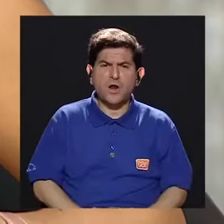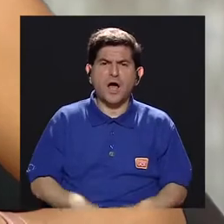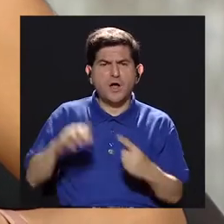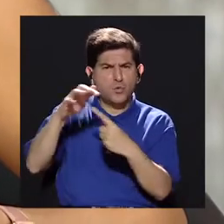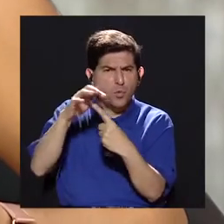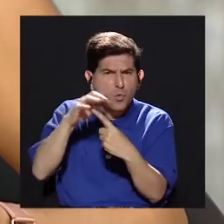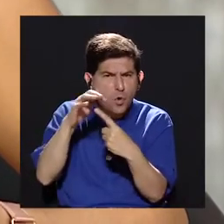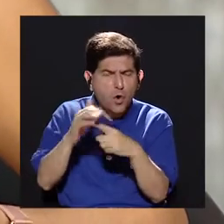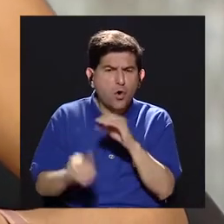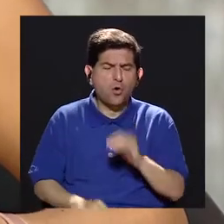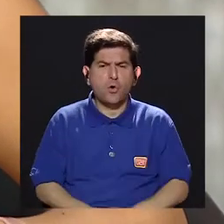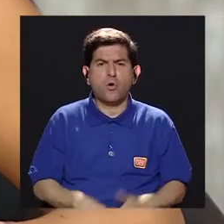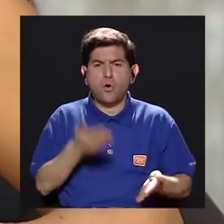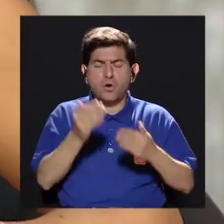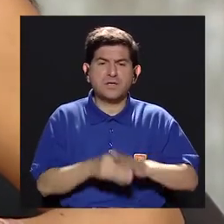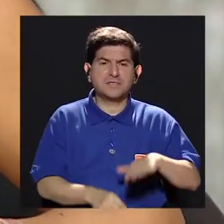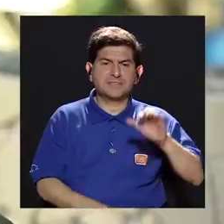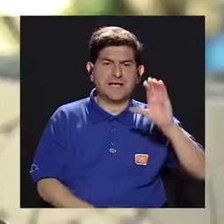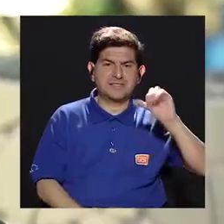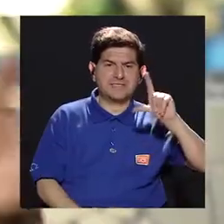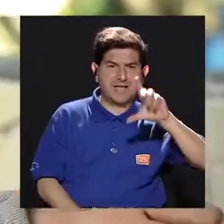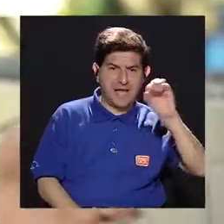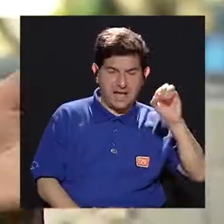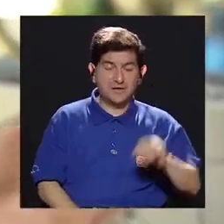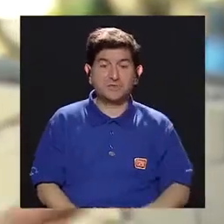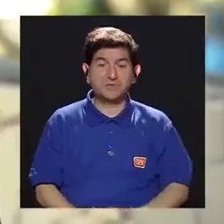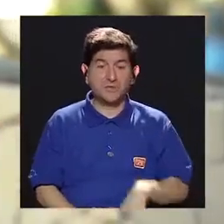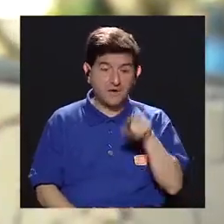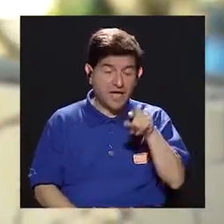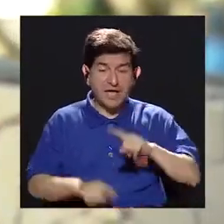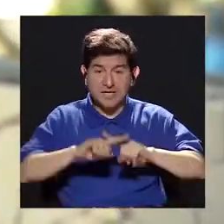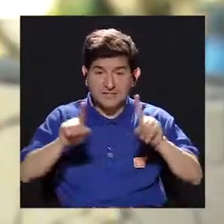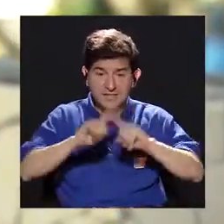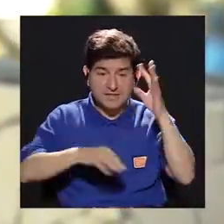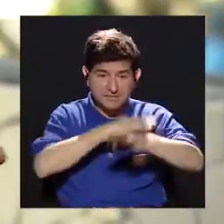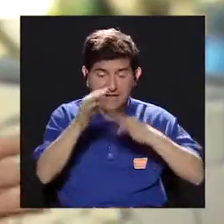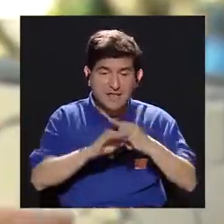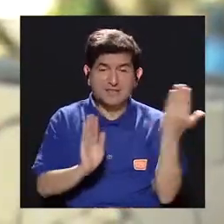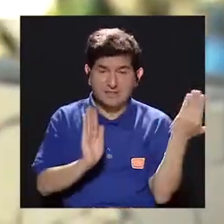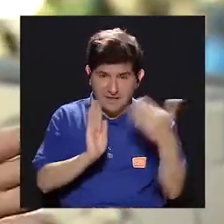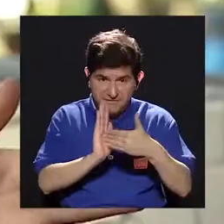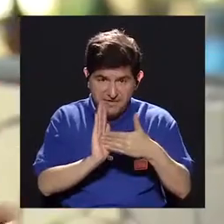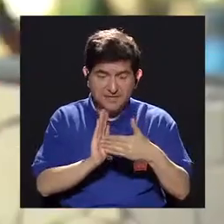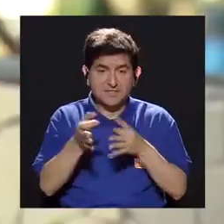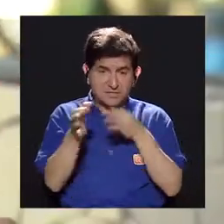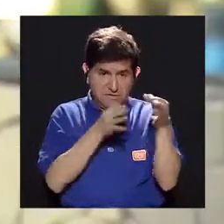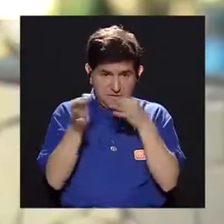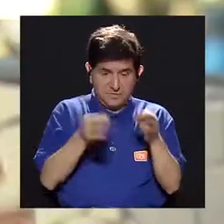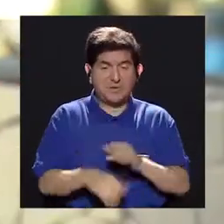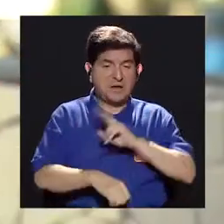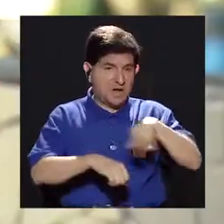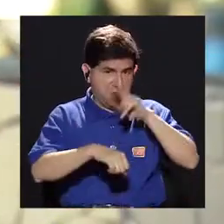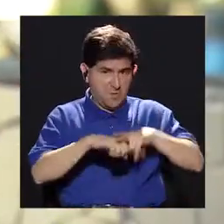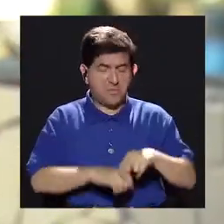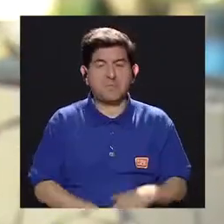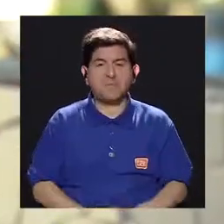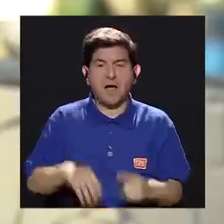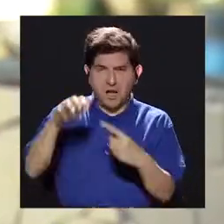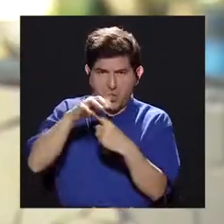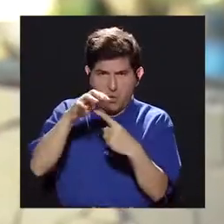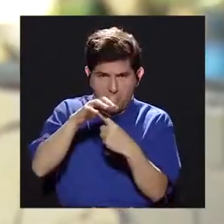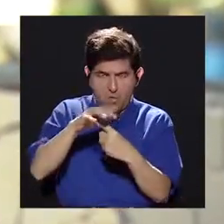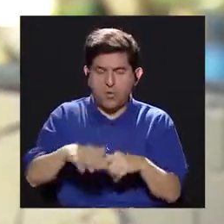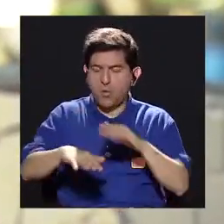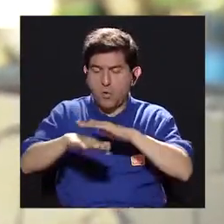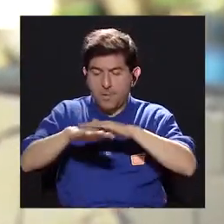un hongo, se llega a curar una callosidad? La patología de las que estamos hablando, lesiones que, por ejemplo, las que mencionamos que son las más comunes, hongos en